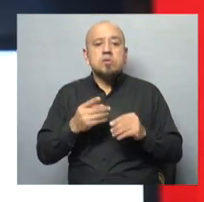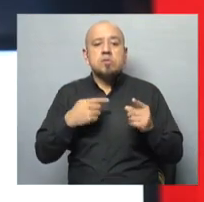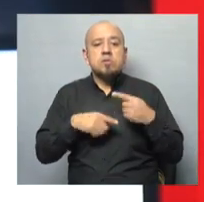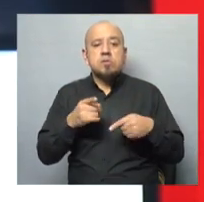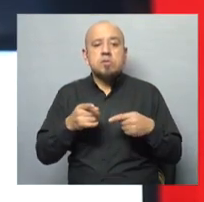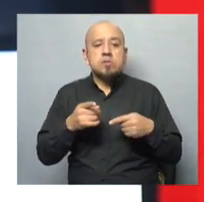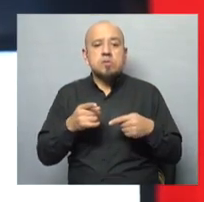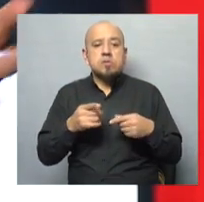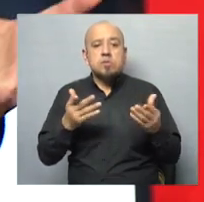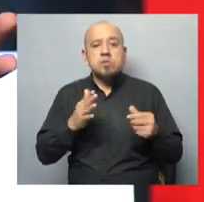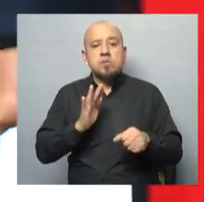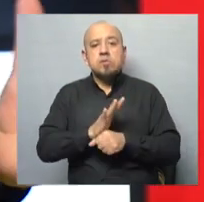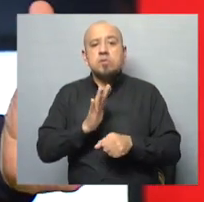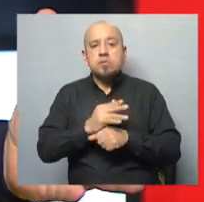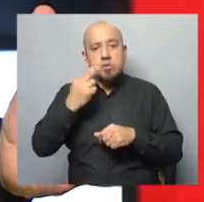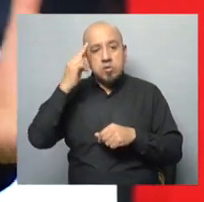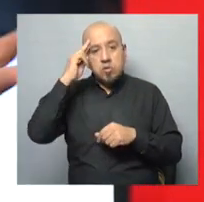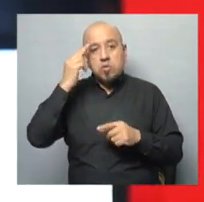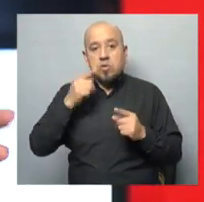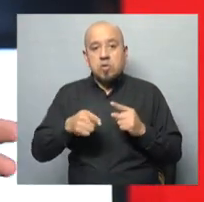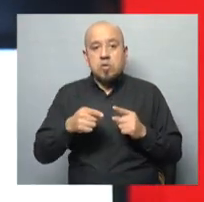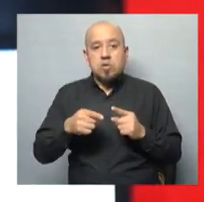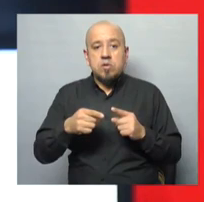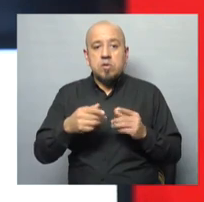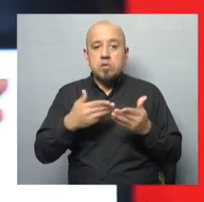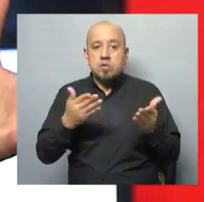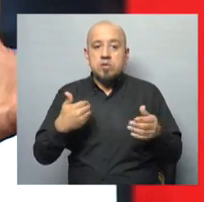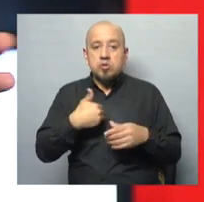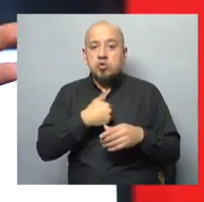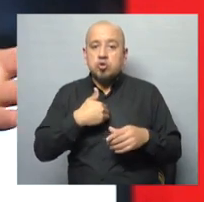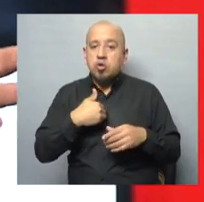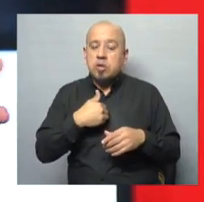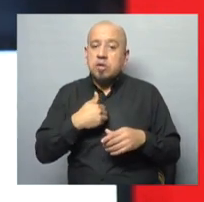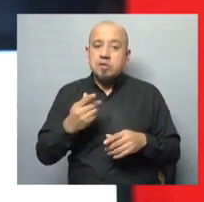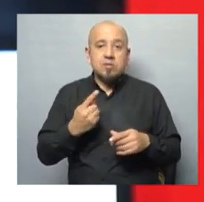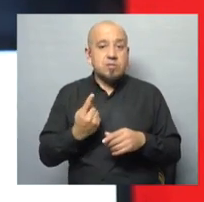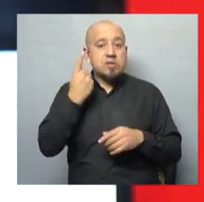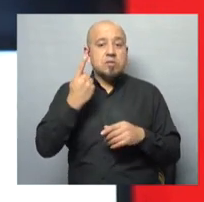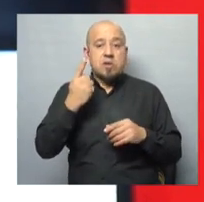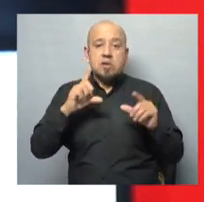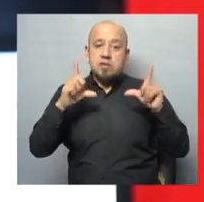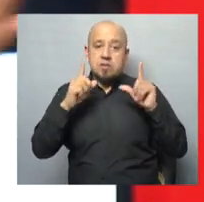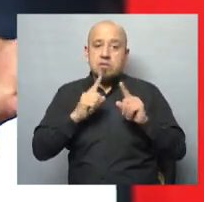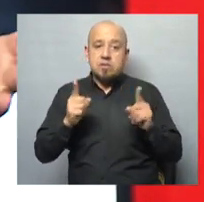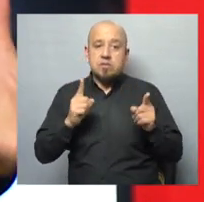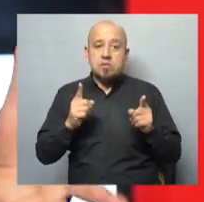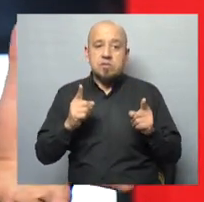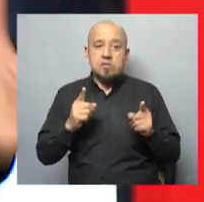los actores uruguayos son roles secundarios pequeños sí entonces